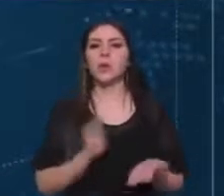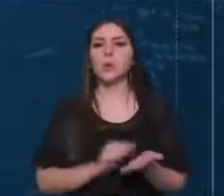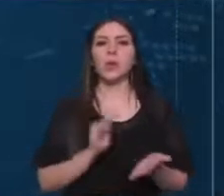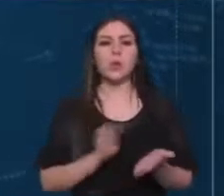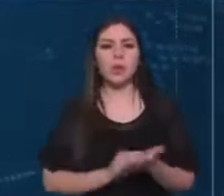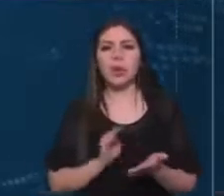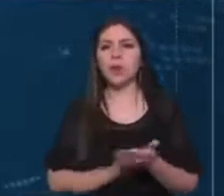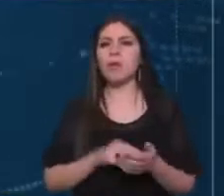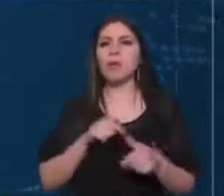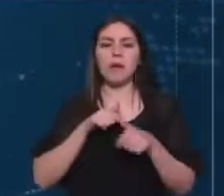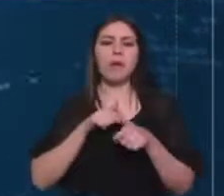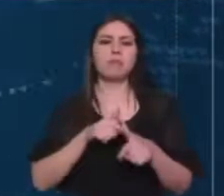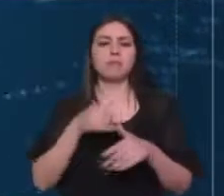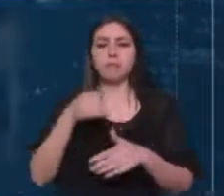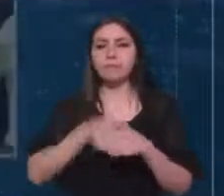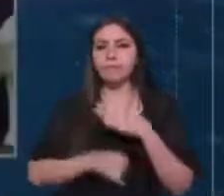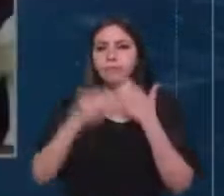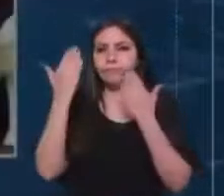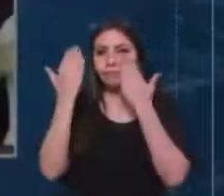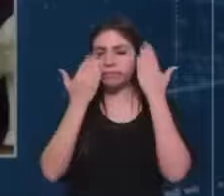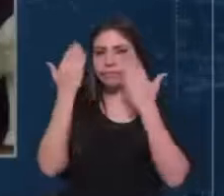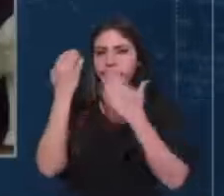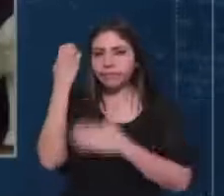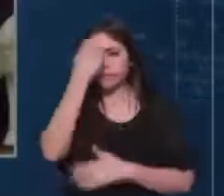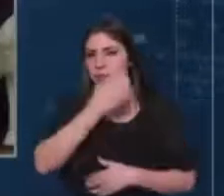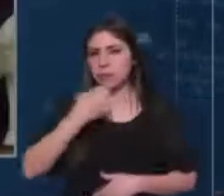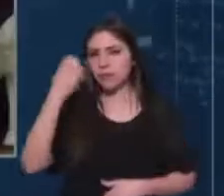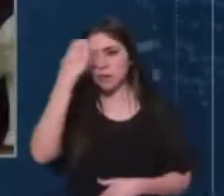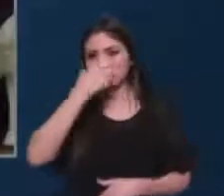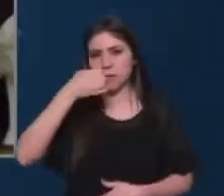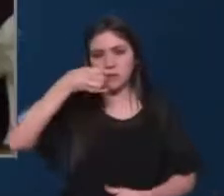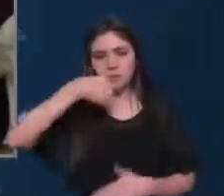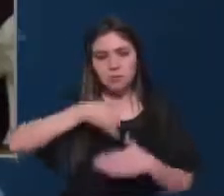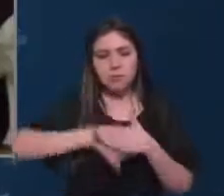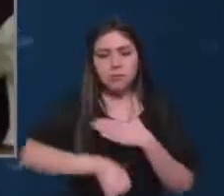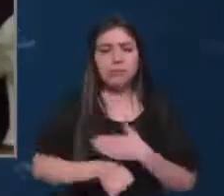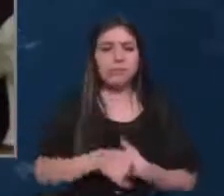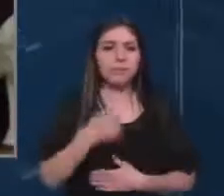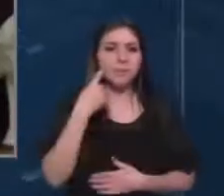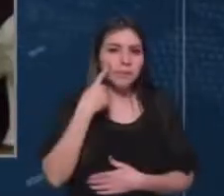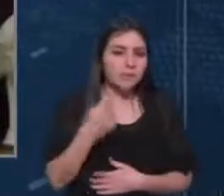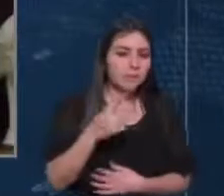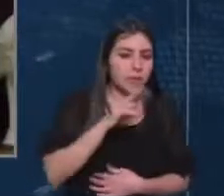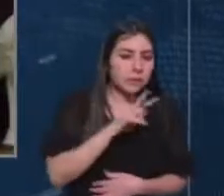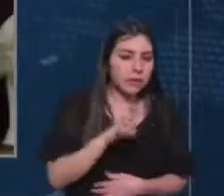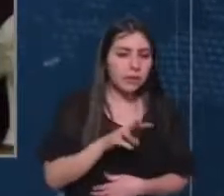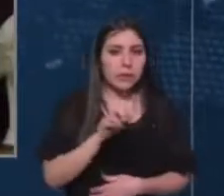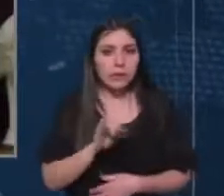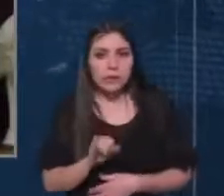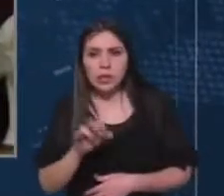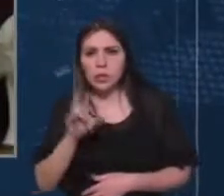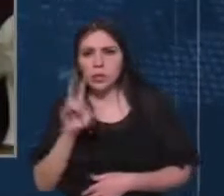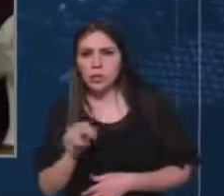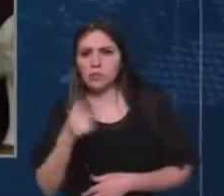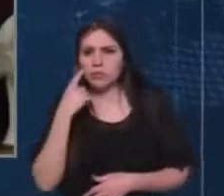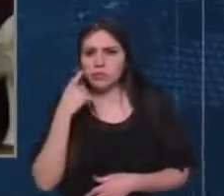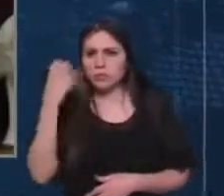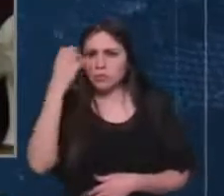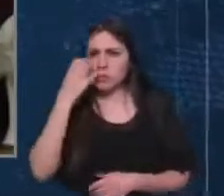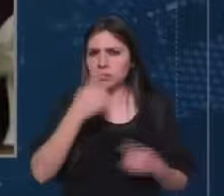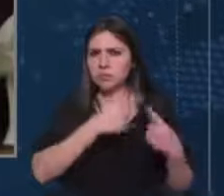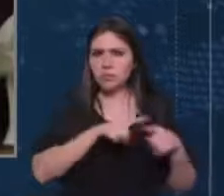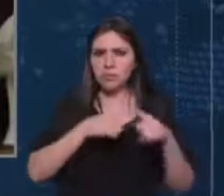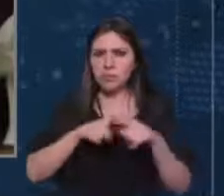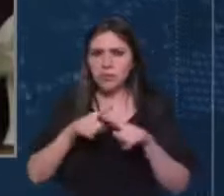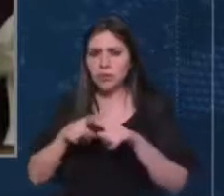en estudio, son observaciones que por supuesto se tienen que depurar, demostrar que son robustas en otros